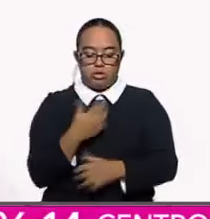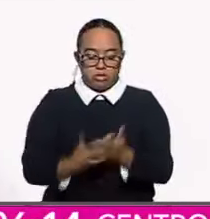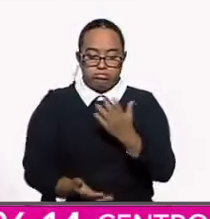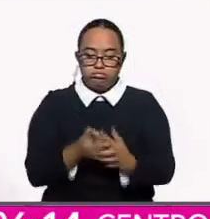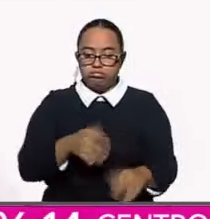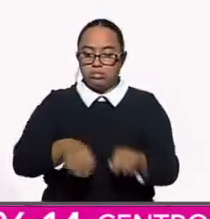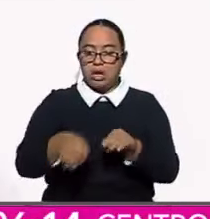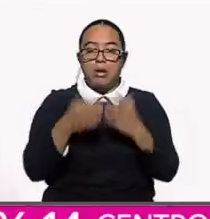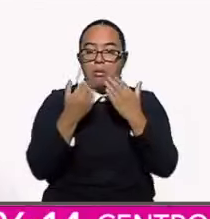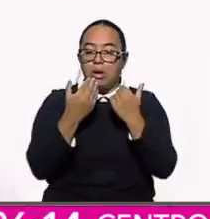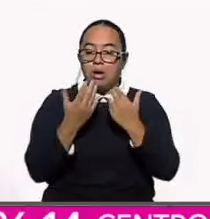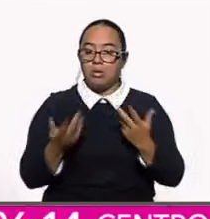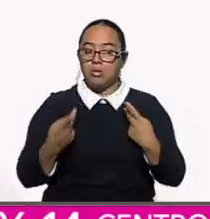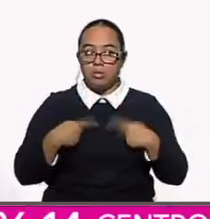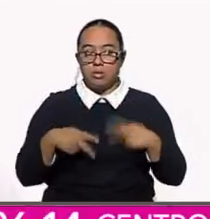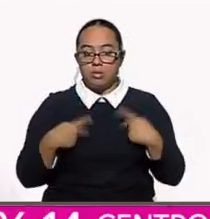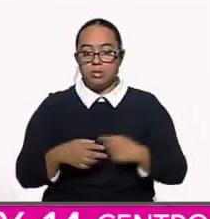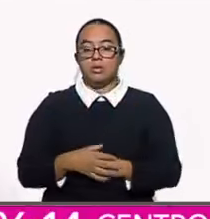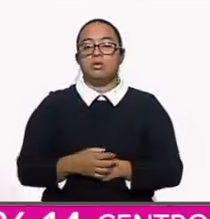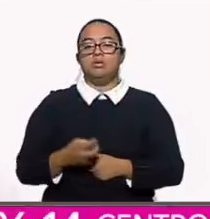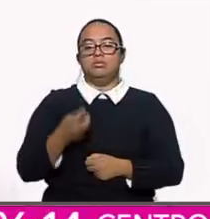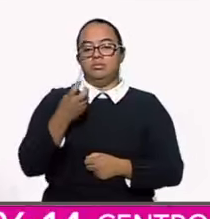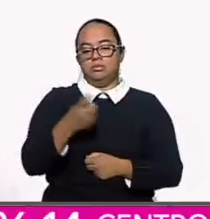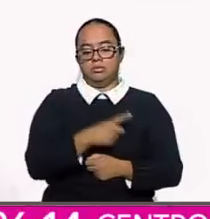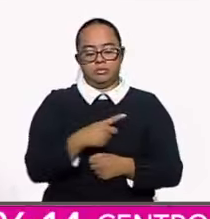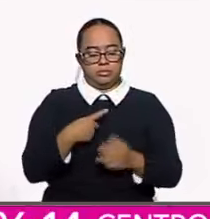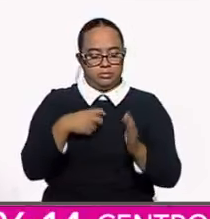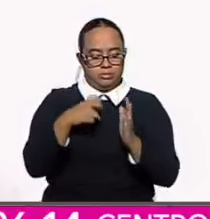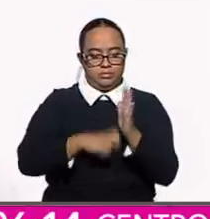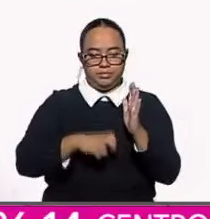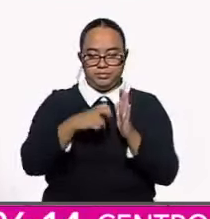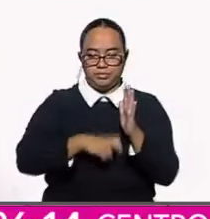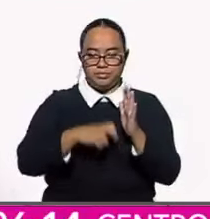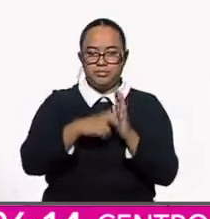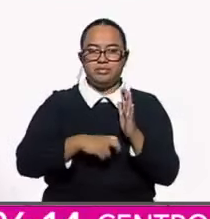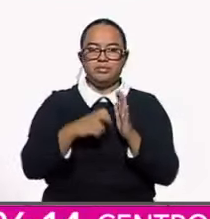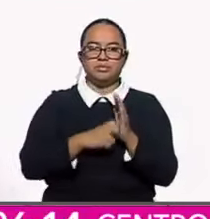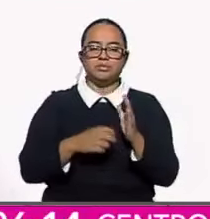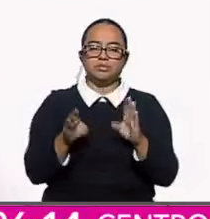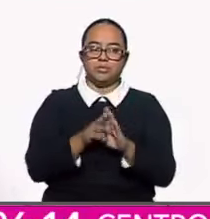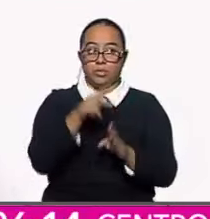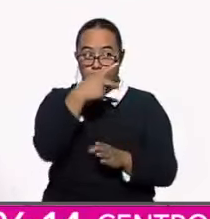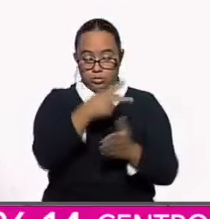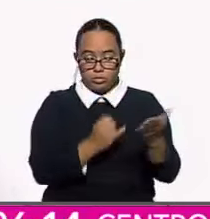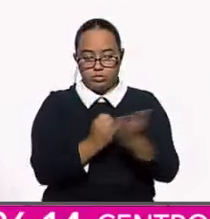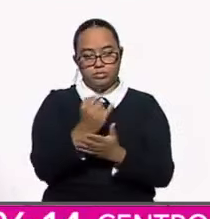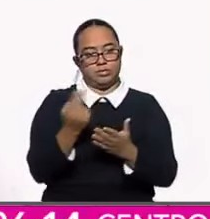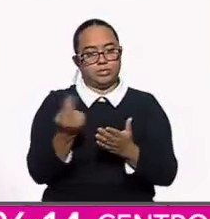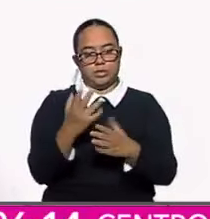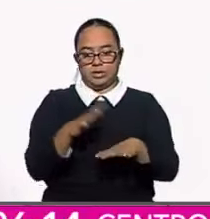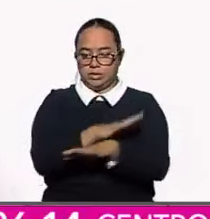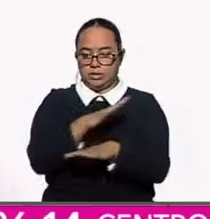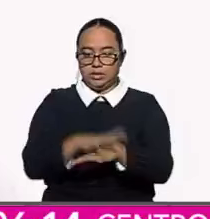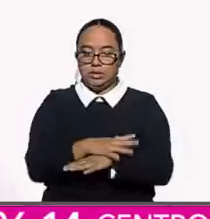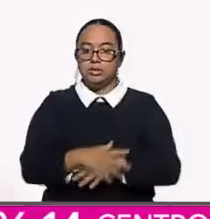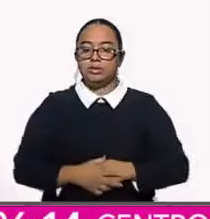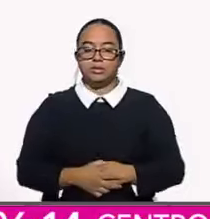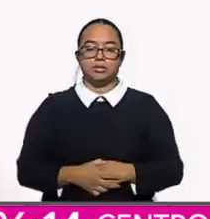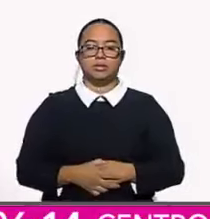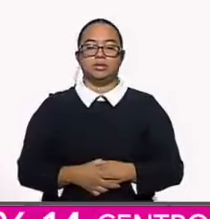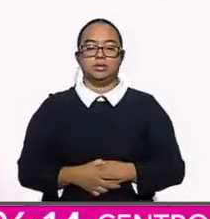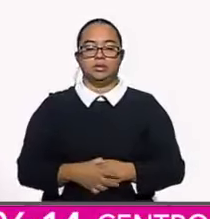fue el freno para que se hicieran correcciones en las medidas que se tomaron. Hay un límite